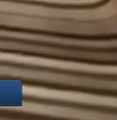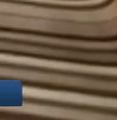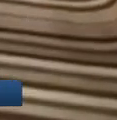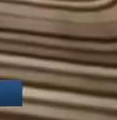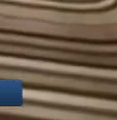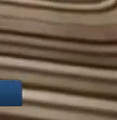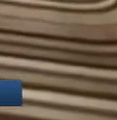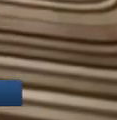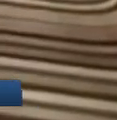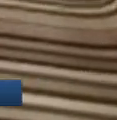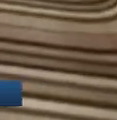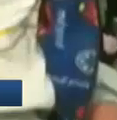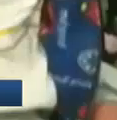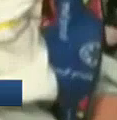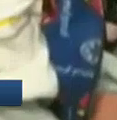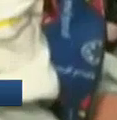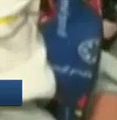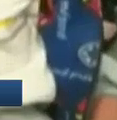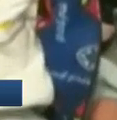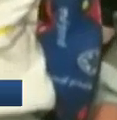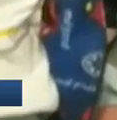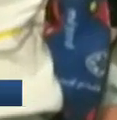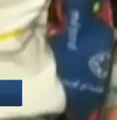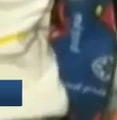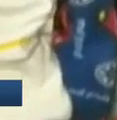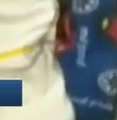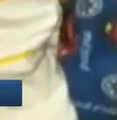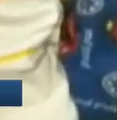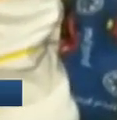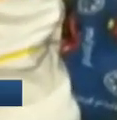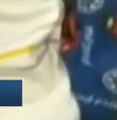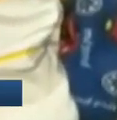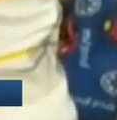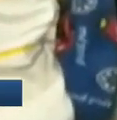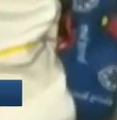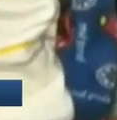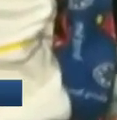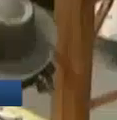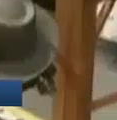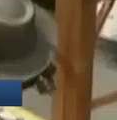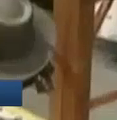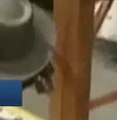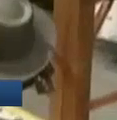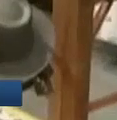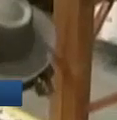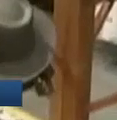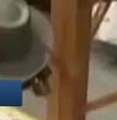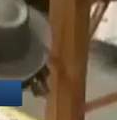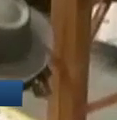enseguida joao el niño que sueña con caminar ya fue operado en méxico